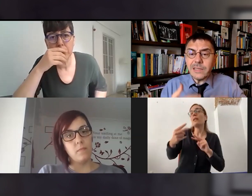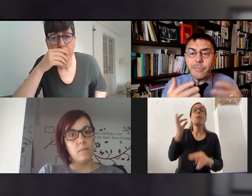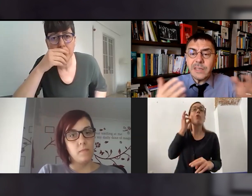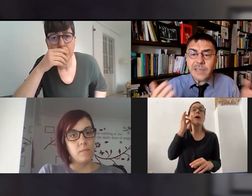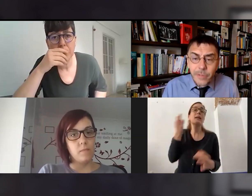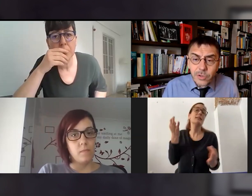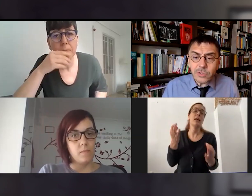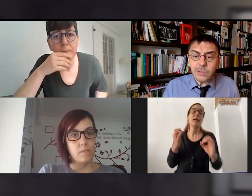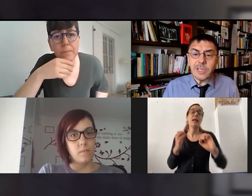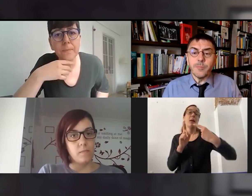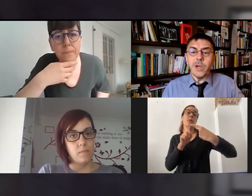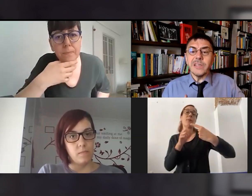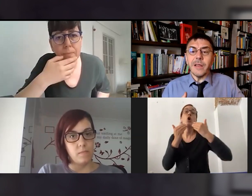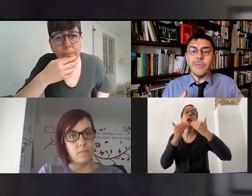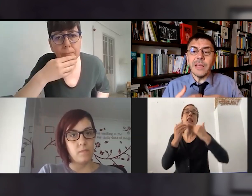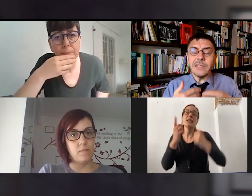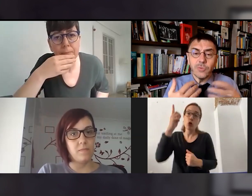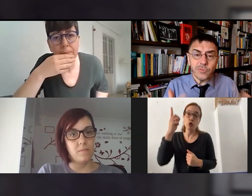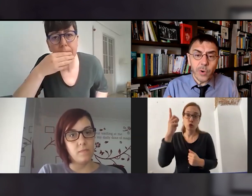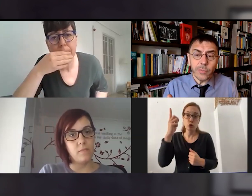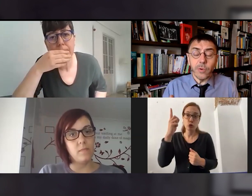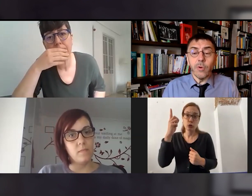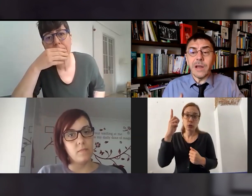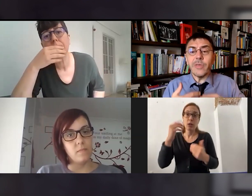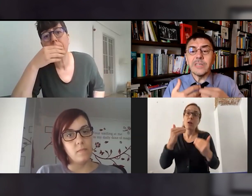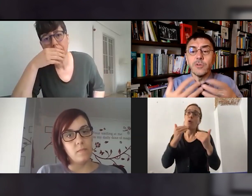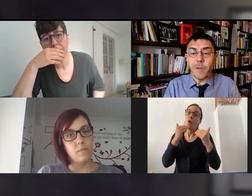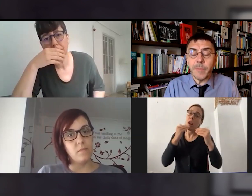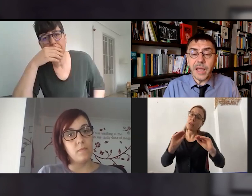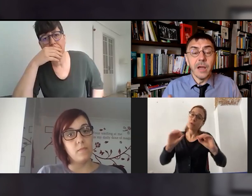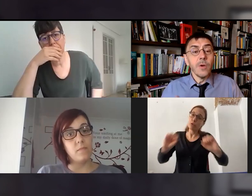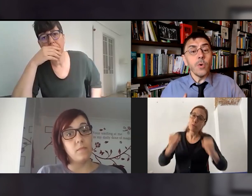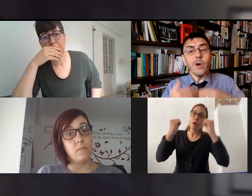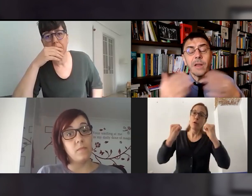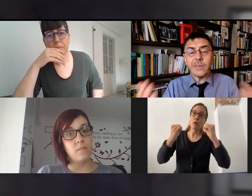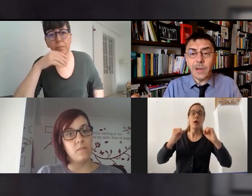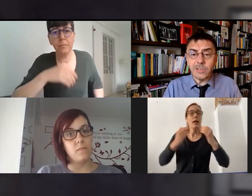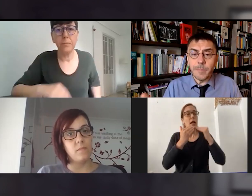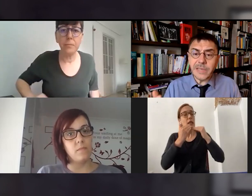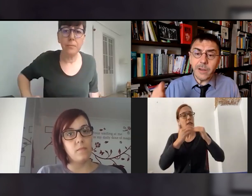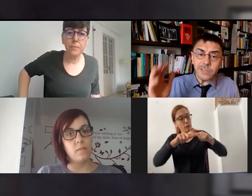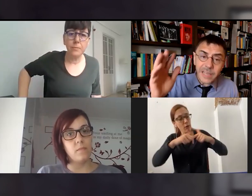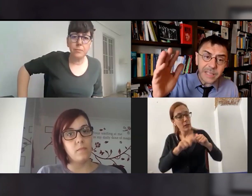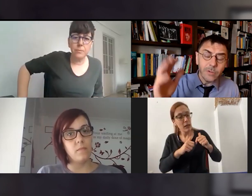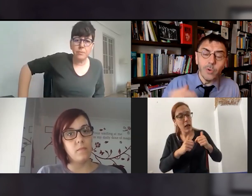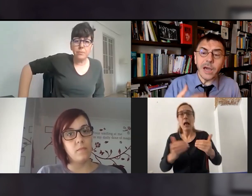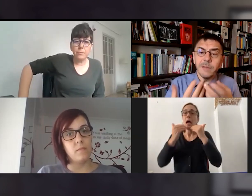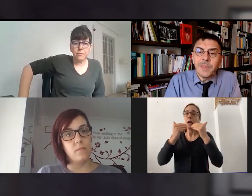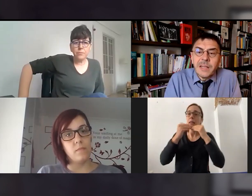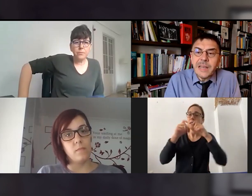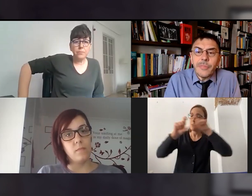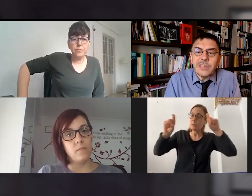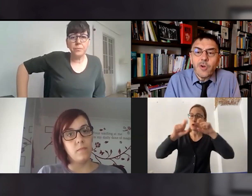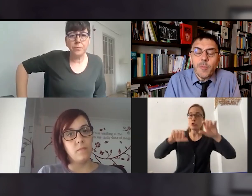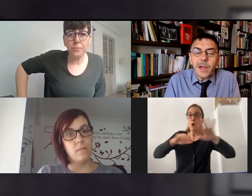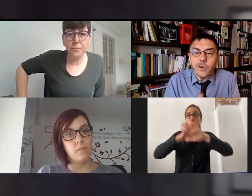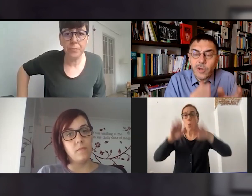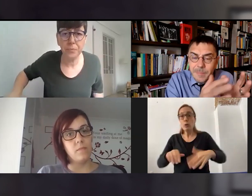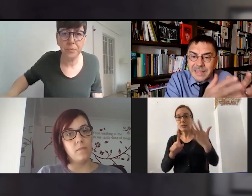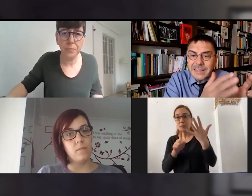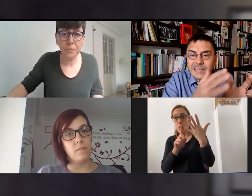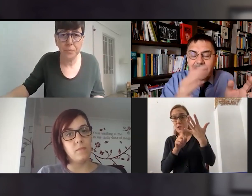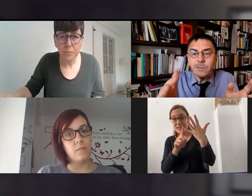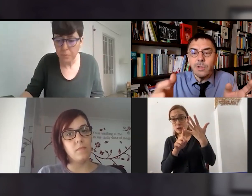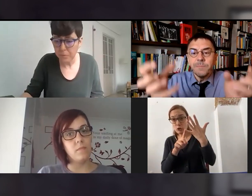lugar, gracias a Dios, después gracias a su esfuerzo, luego gracias a su familia, luego gracias a los empresarios y en quinto lugar, gracias al gobierno,